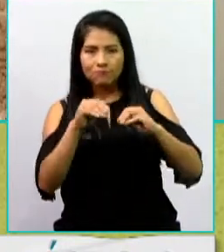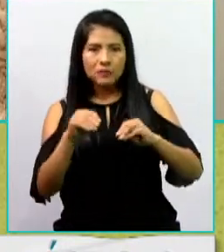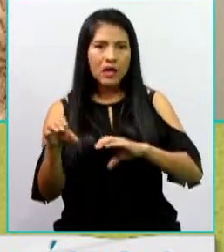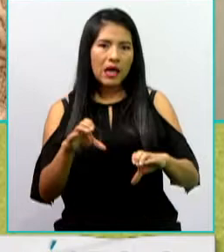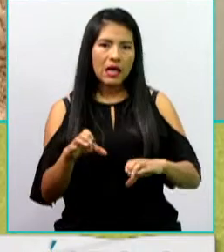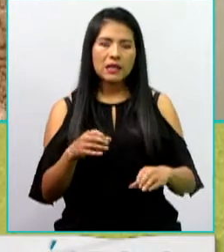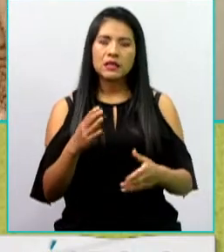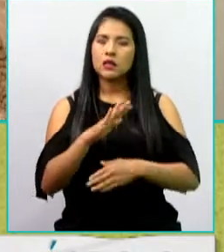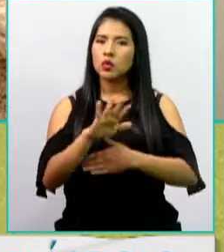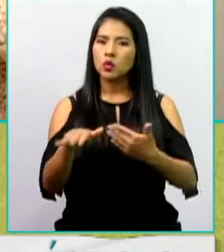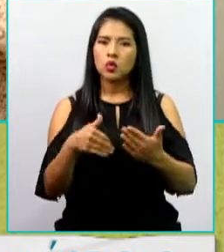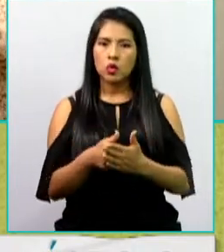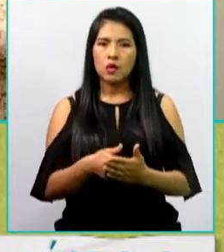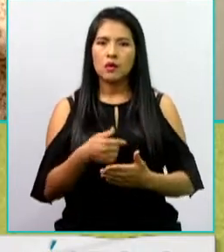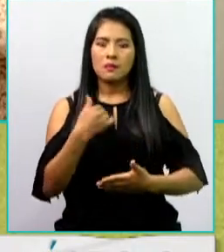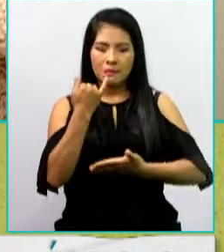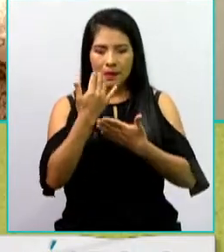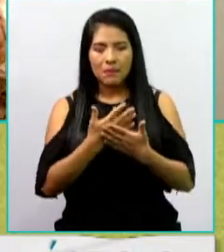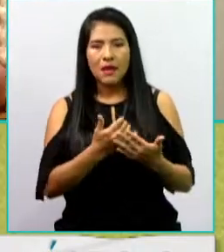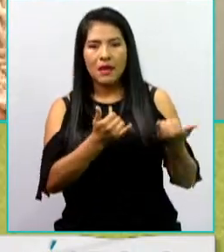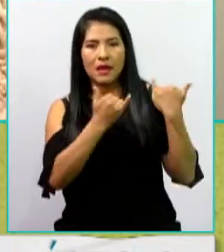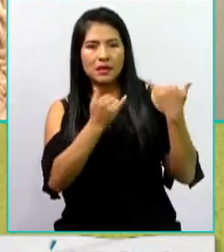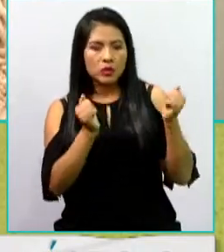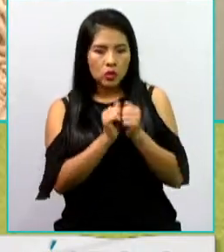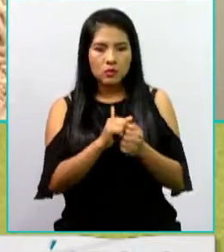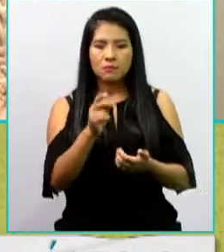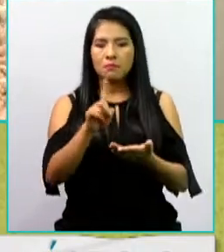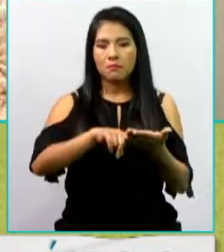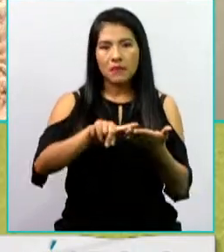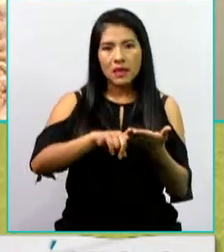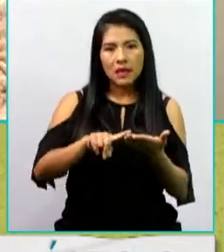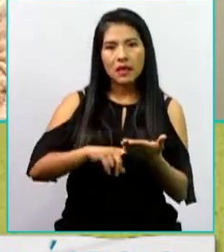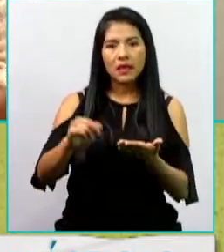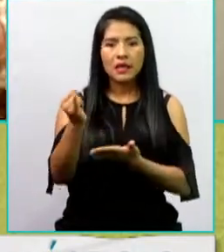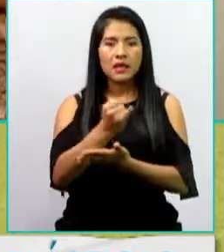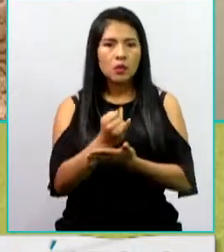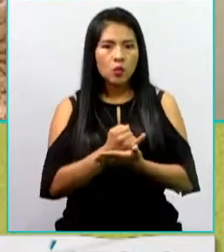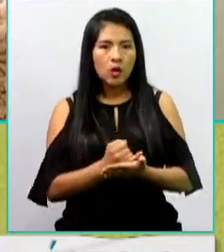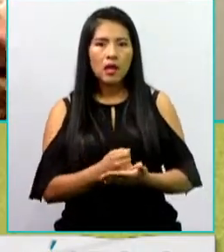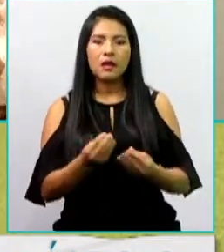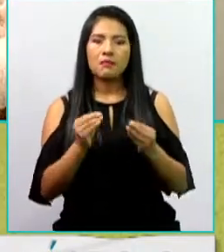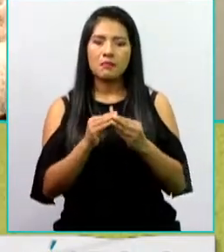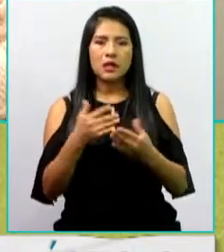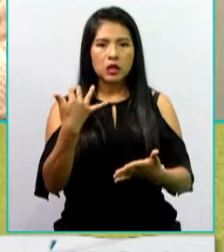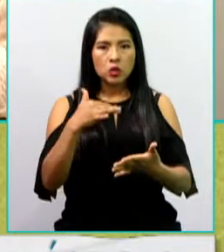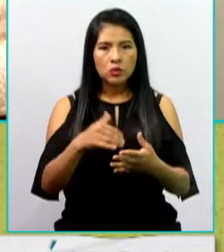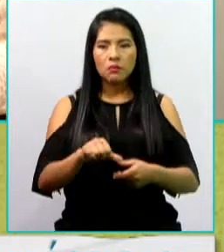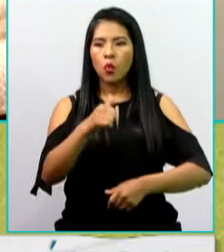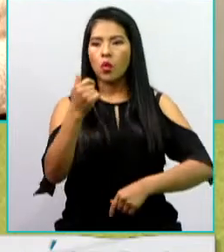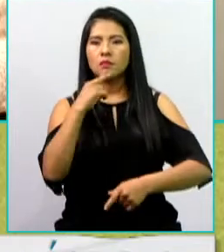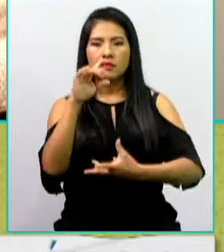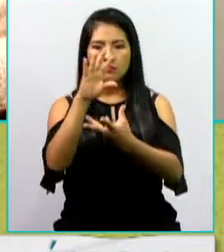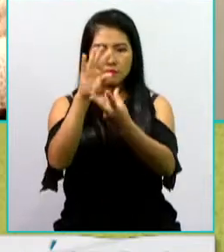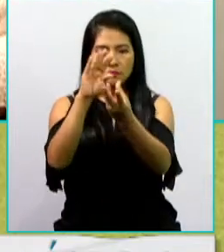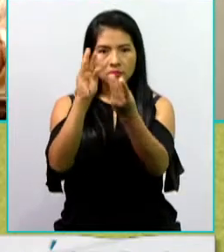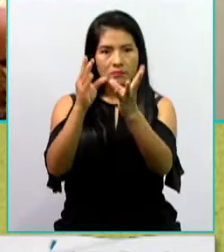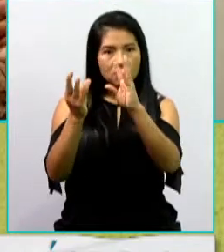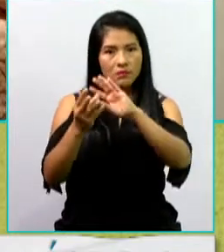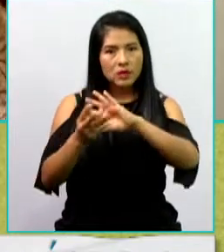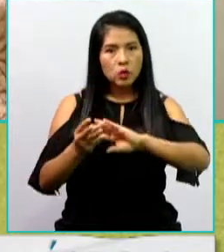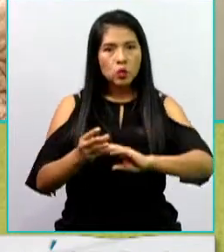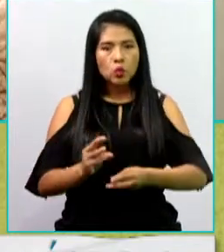un bebé en mis espaldas. Tenía que pintar, tenía que hacer esculturas, tenía